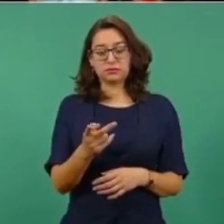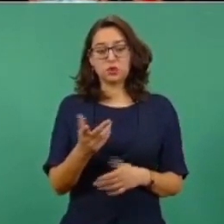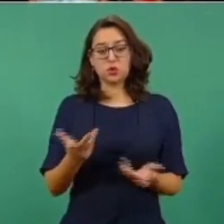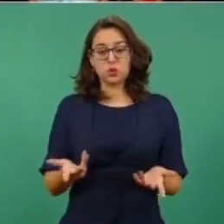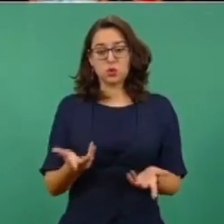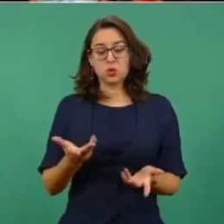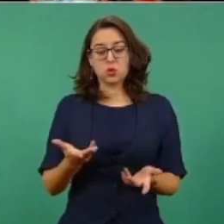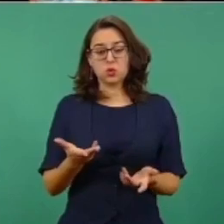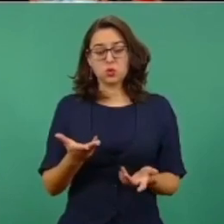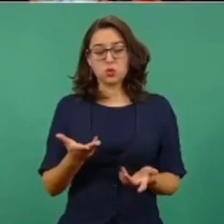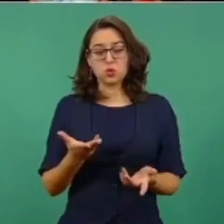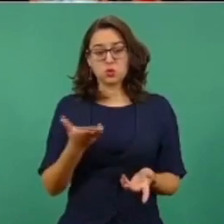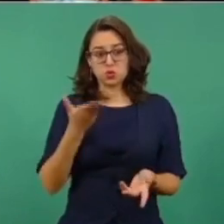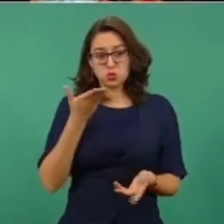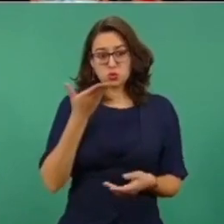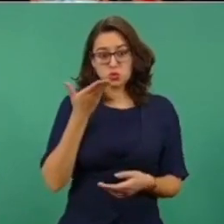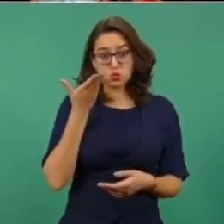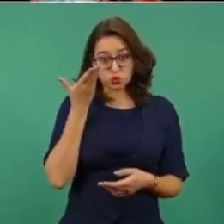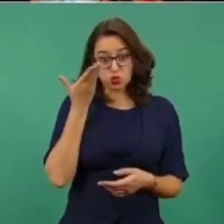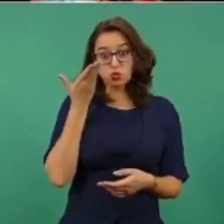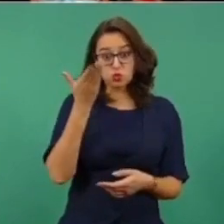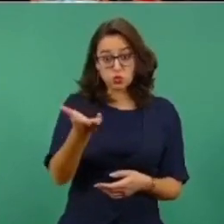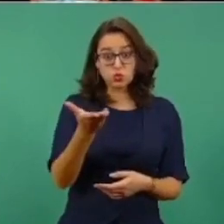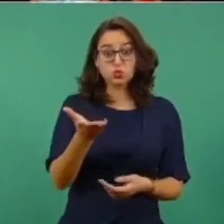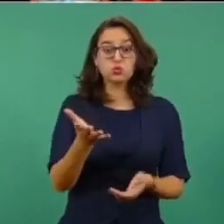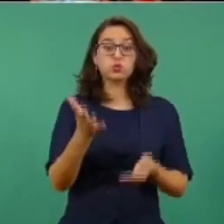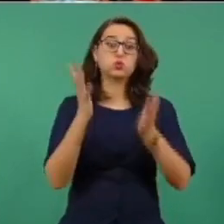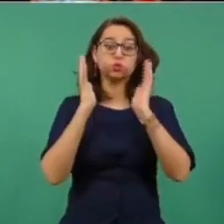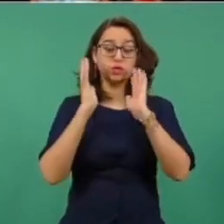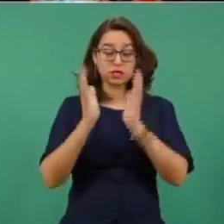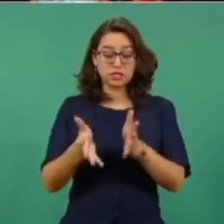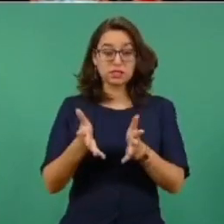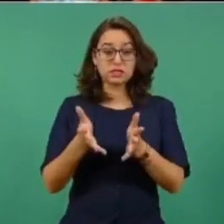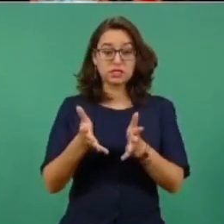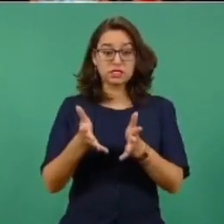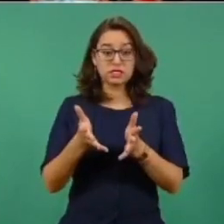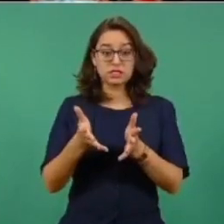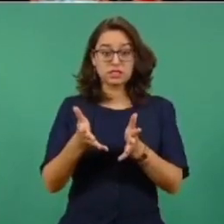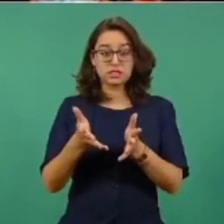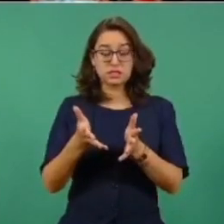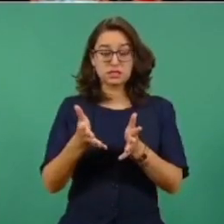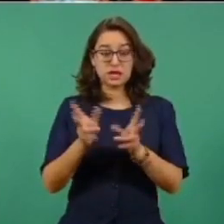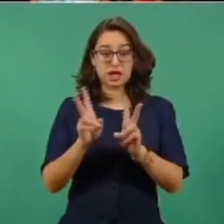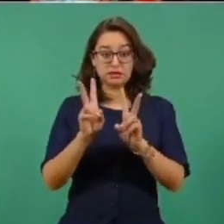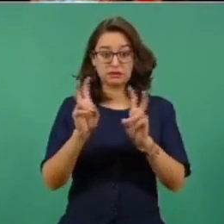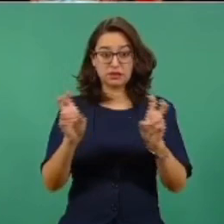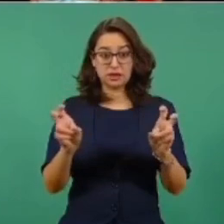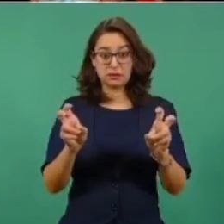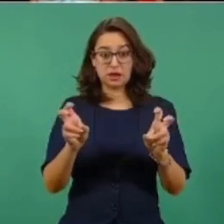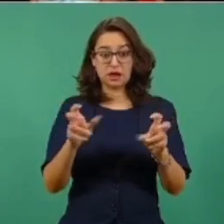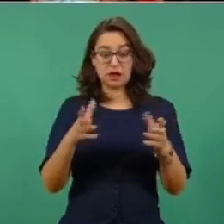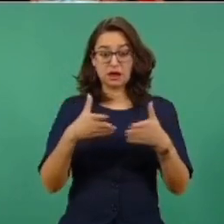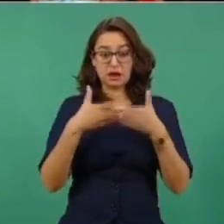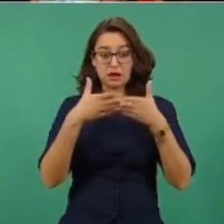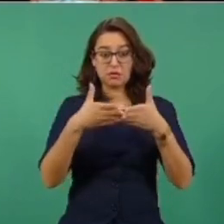ya cesó, ya canceló la supuesta requisa del puerto